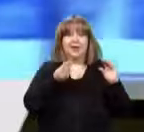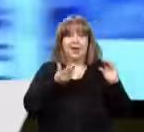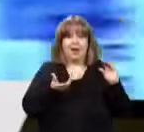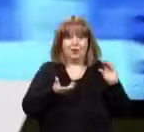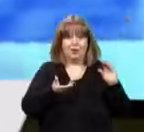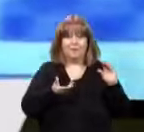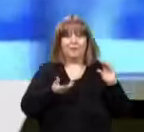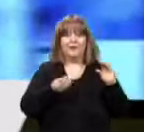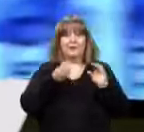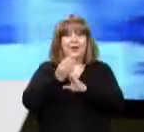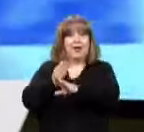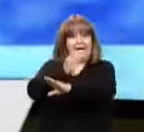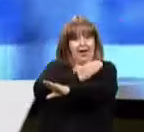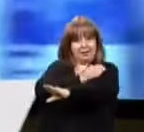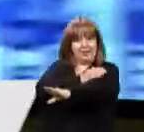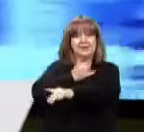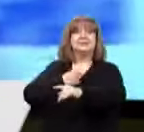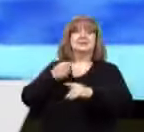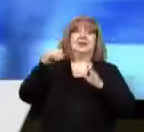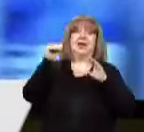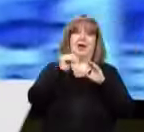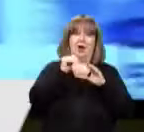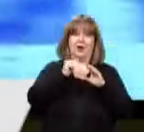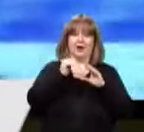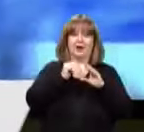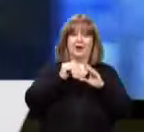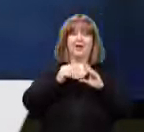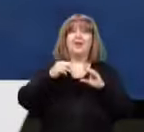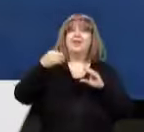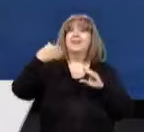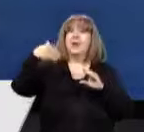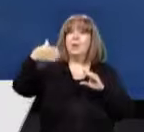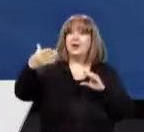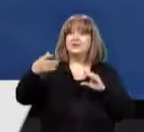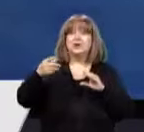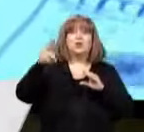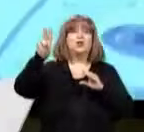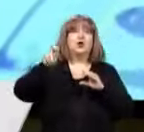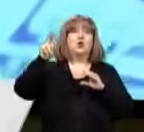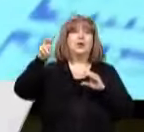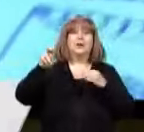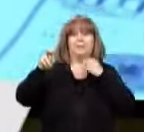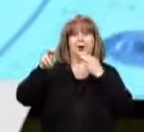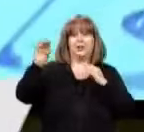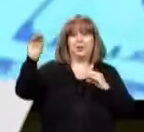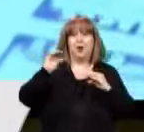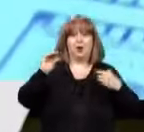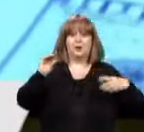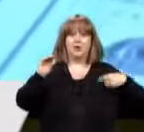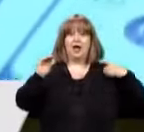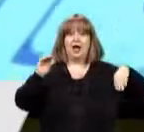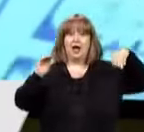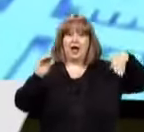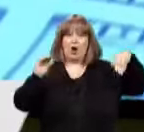decir bueno Cómo hago para ahorrar de acá hasta que quiera jubilarme hasta que me tenga jubilar para que esa plata trabaje y me genere un ingreso extra no no solamente